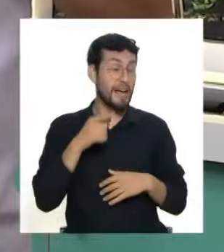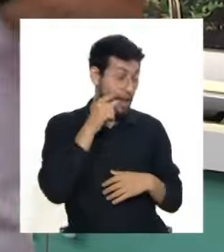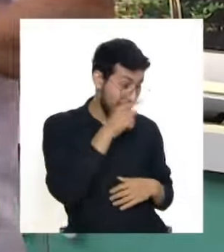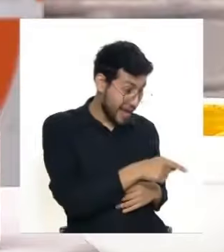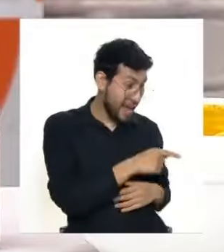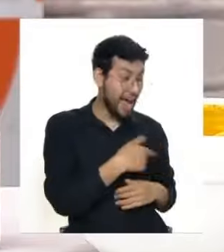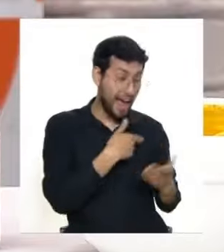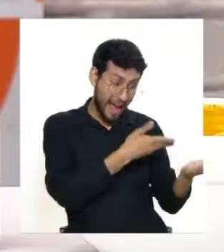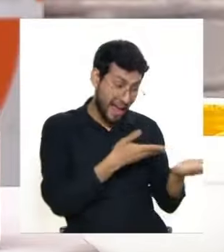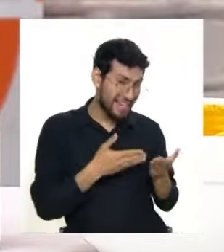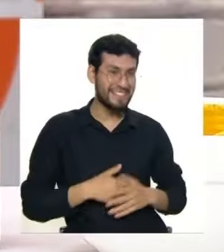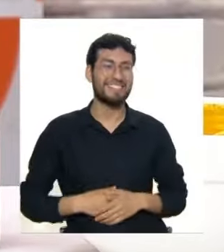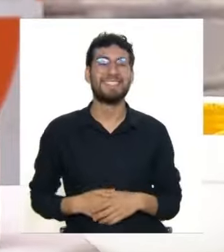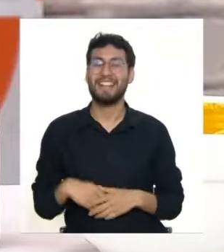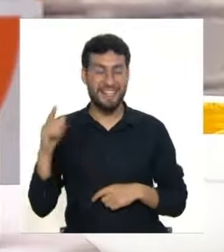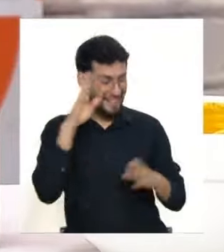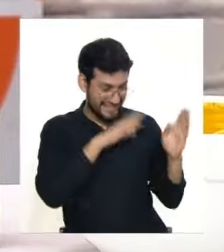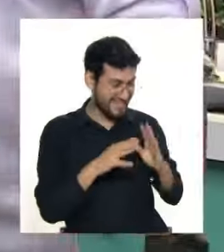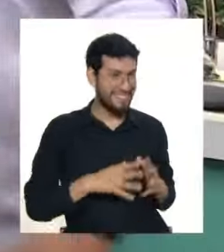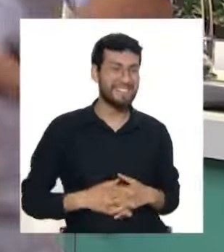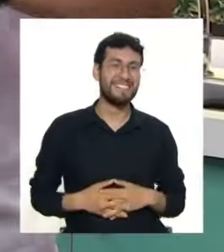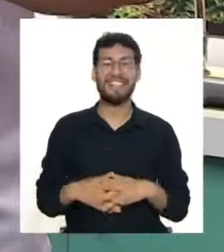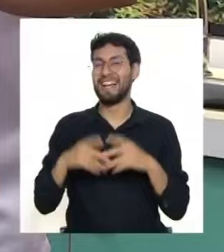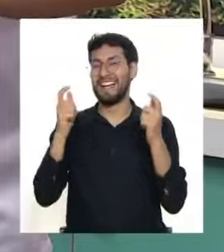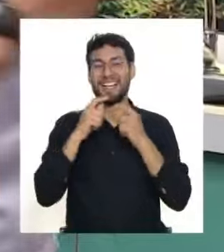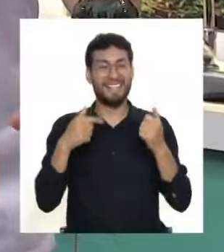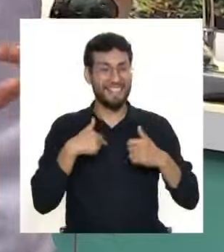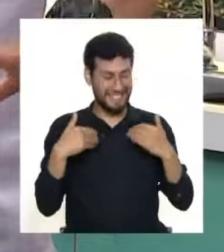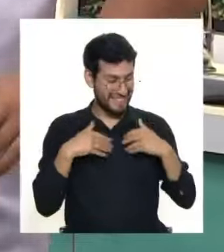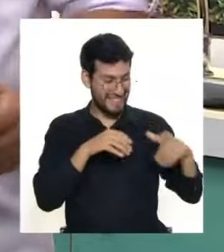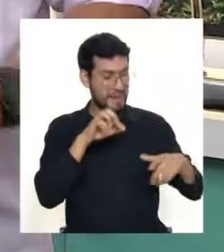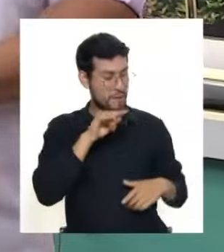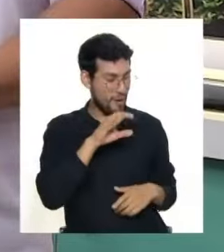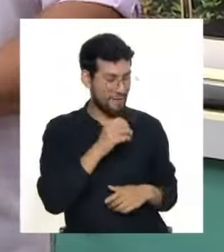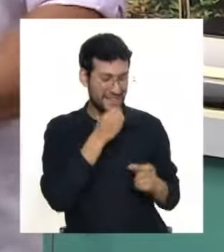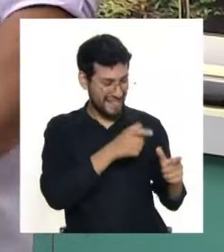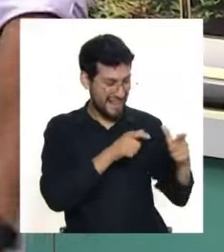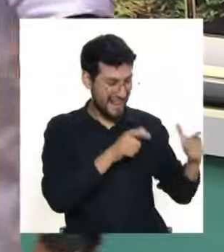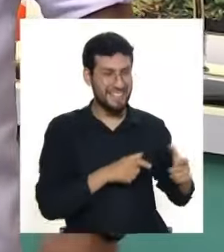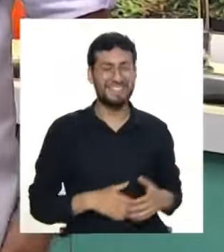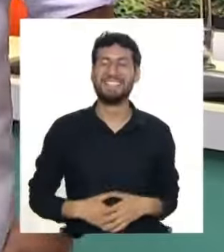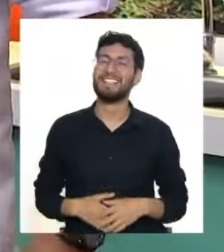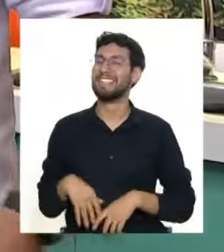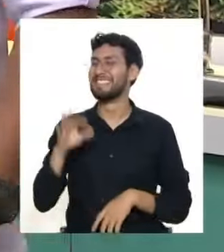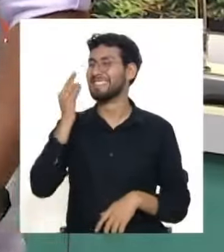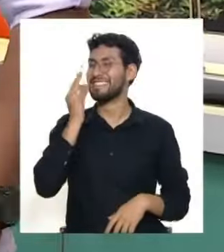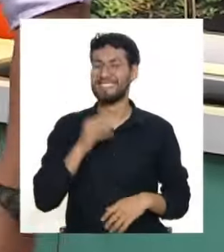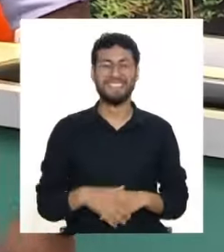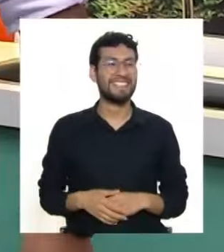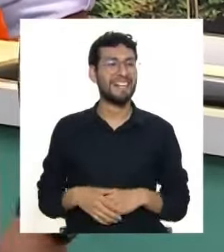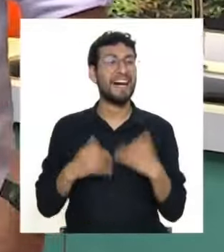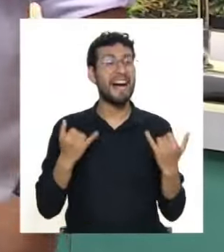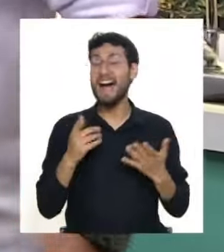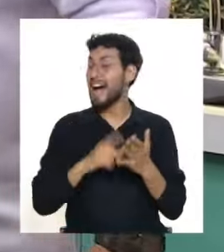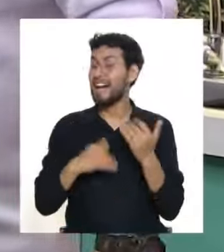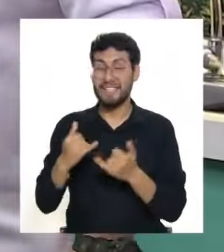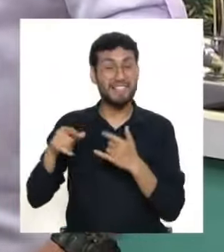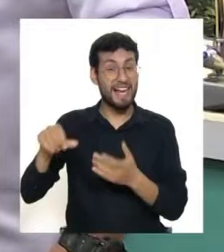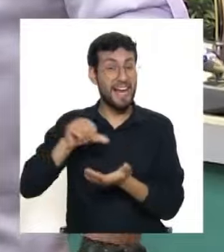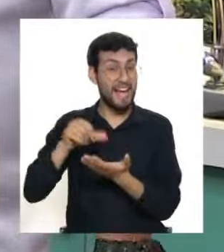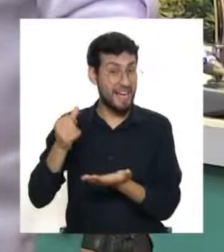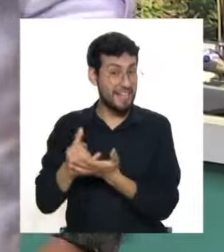Estás ahí invitada, Nicolás, no te preocupes. Que ahí te tengo tu palometa bien grande. ¡Qué rico! Bueno, vamos, Pichu, ¿cómo vas? Hemos dorado bien